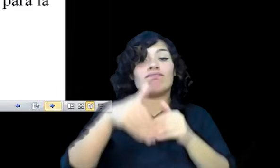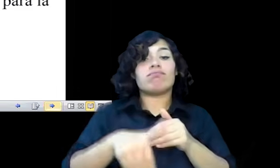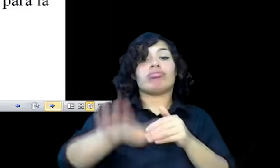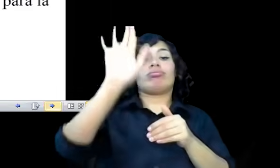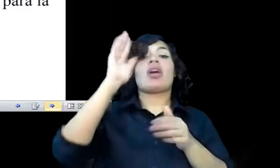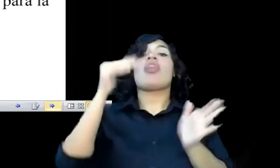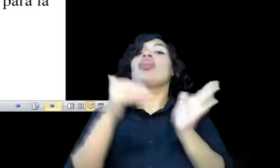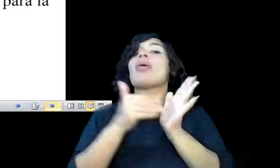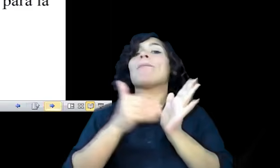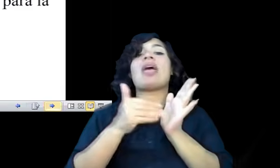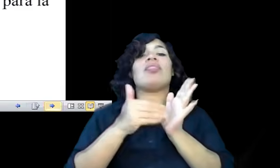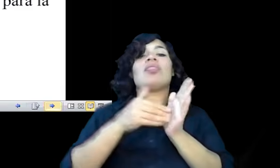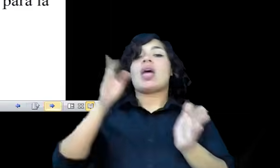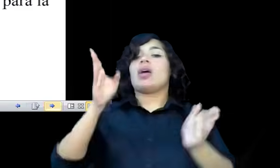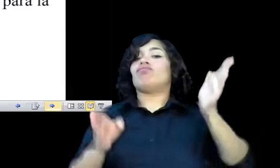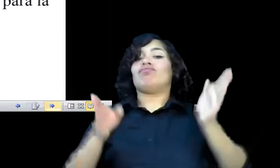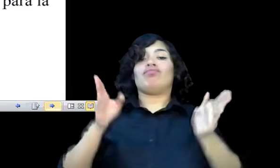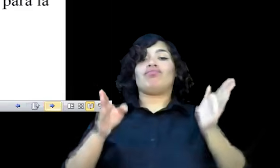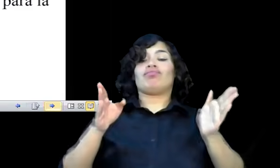esté liquidando.